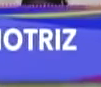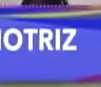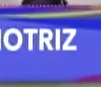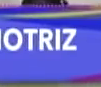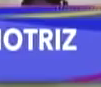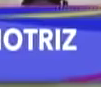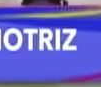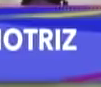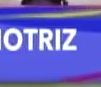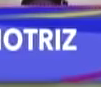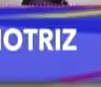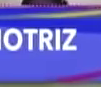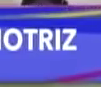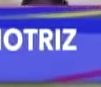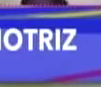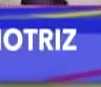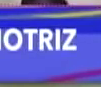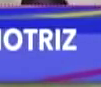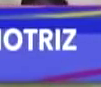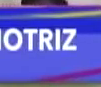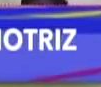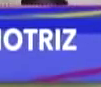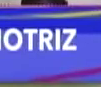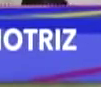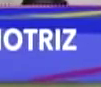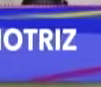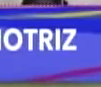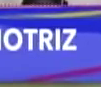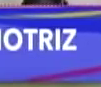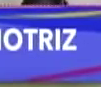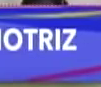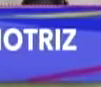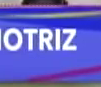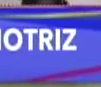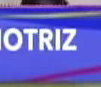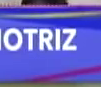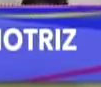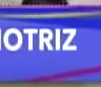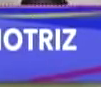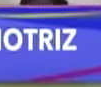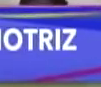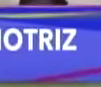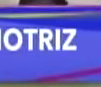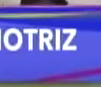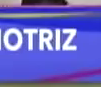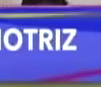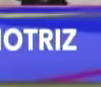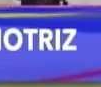Venezuela, que no es poca, importante capacidad para producir carros,